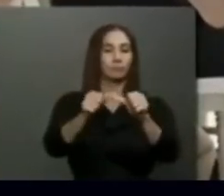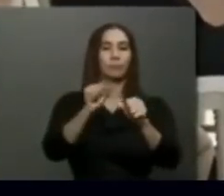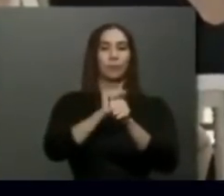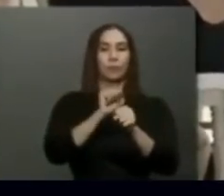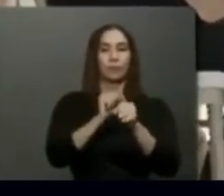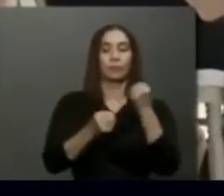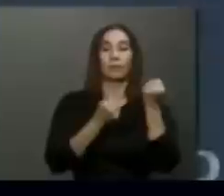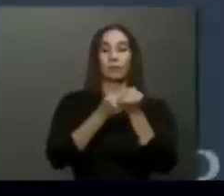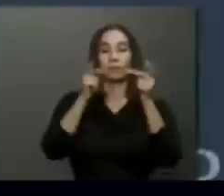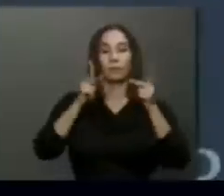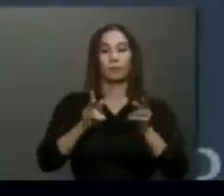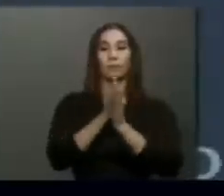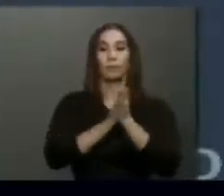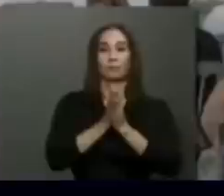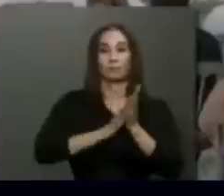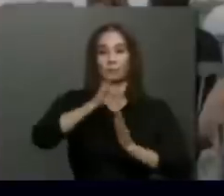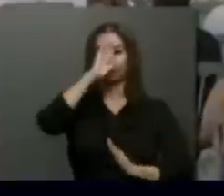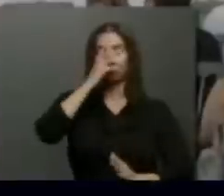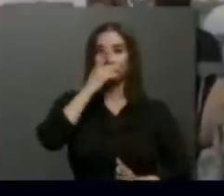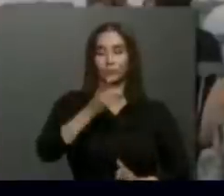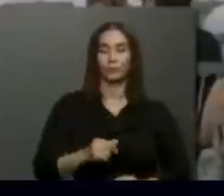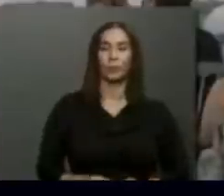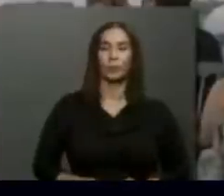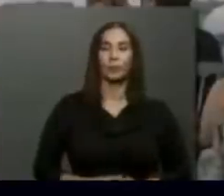de la gente. ¡Viva la República Dominicana!